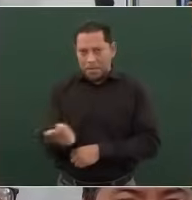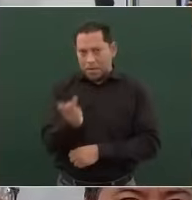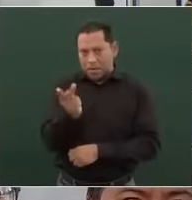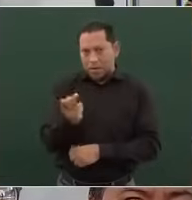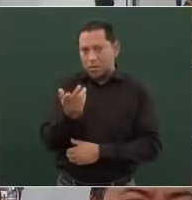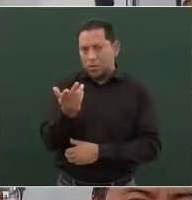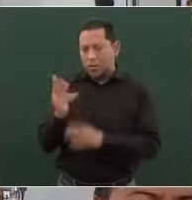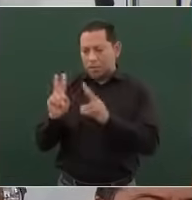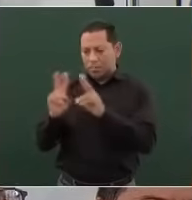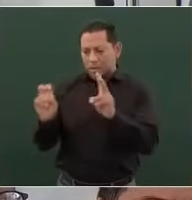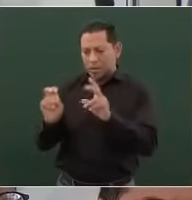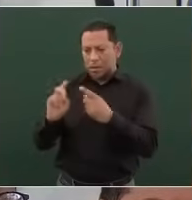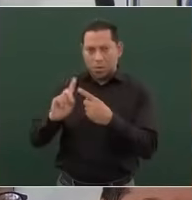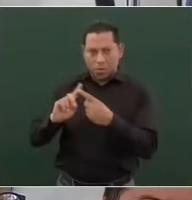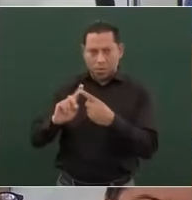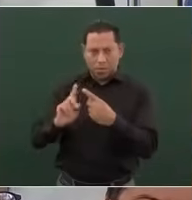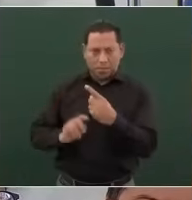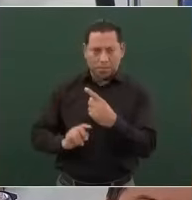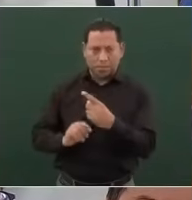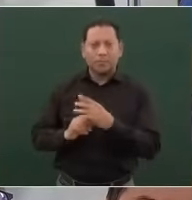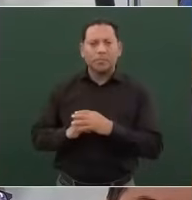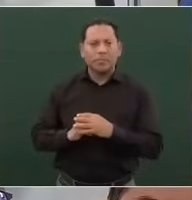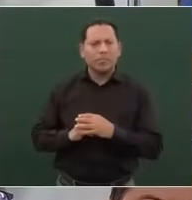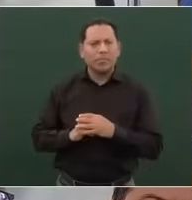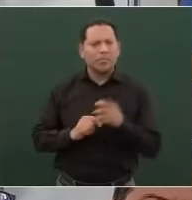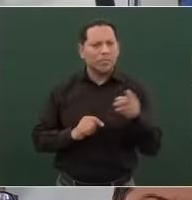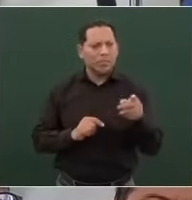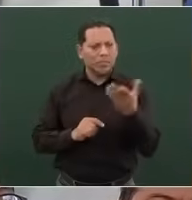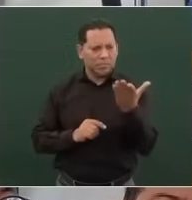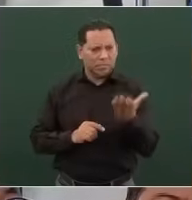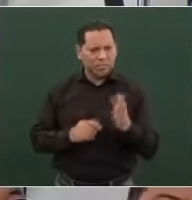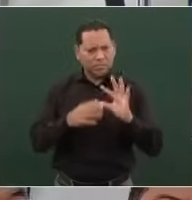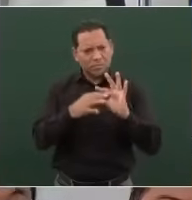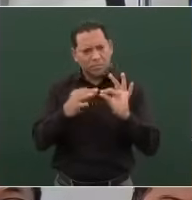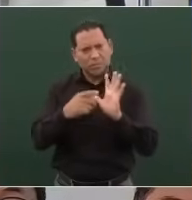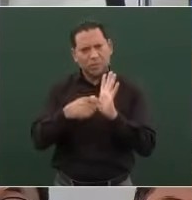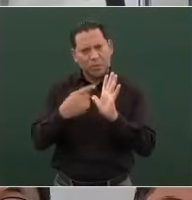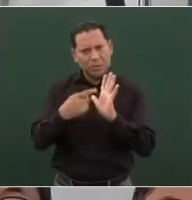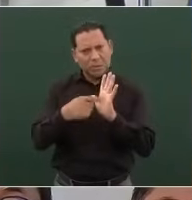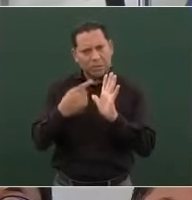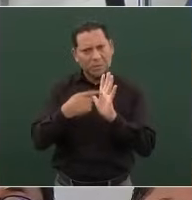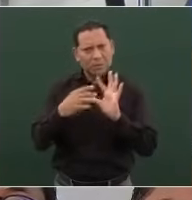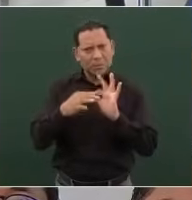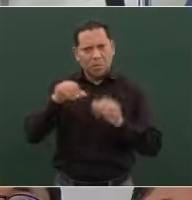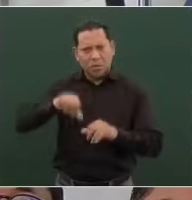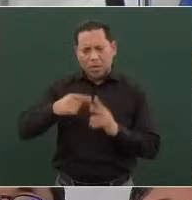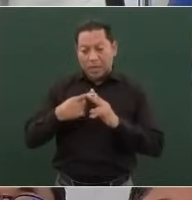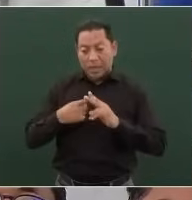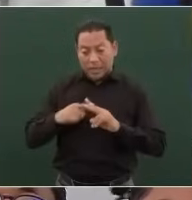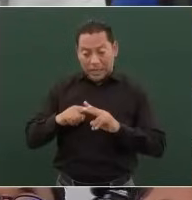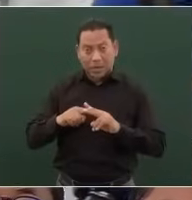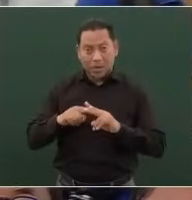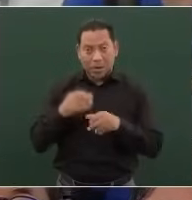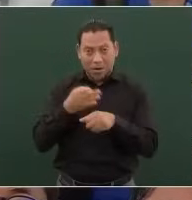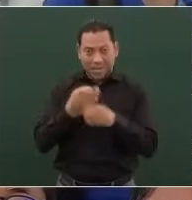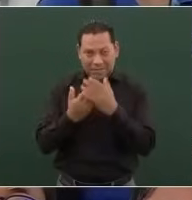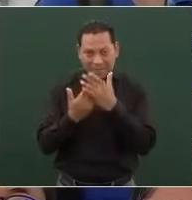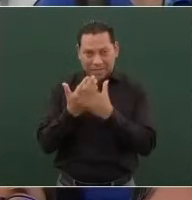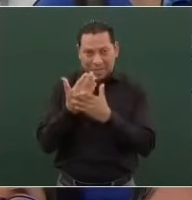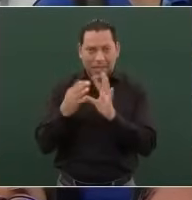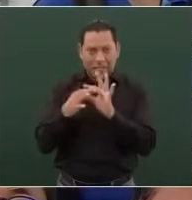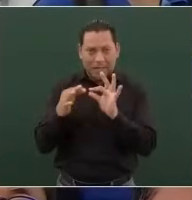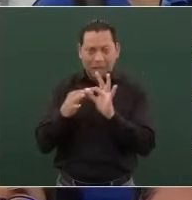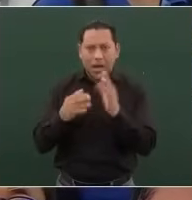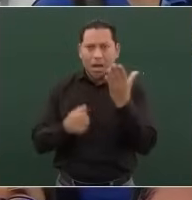el primer tema. Mucho ha hablado usted de, incluso el día de hoy al iniciar la conferencia, de que antes